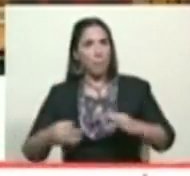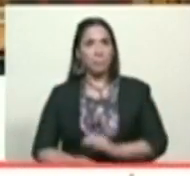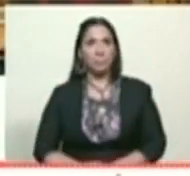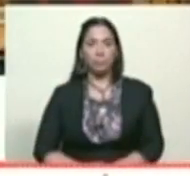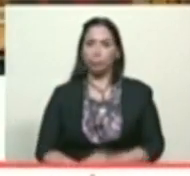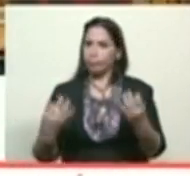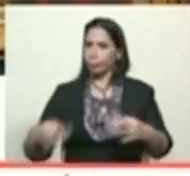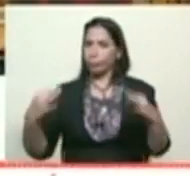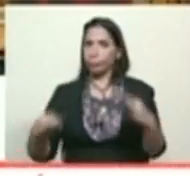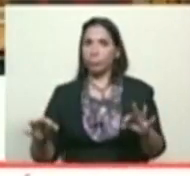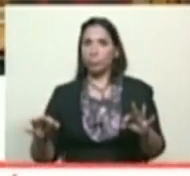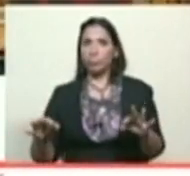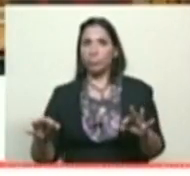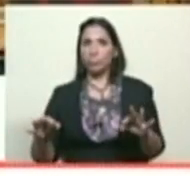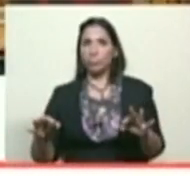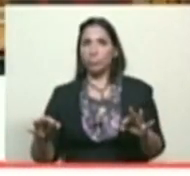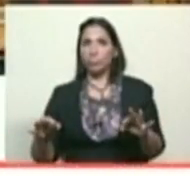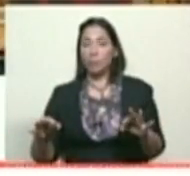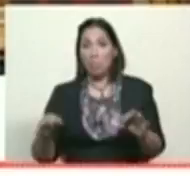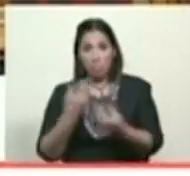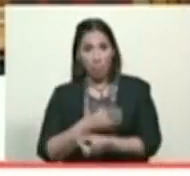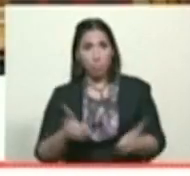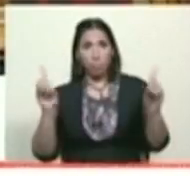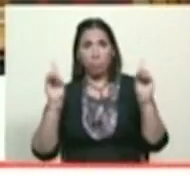natural, de un país democrático,